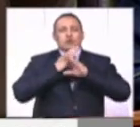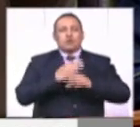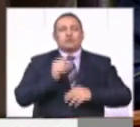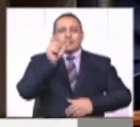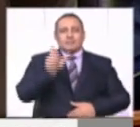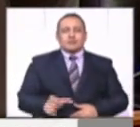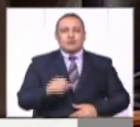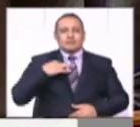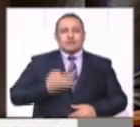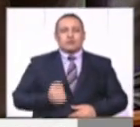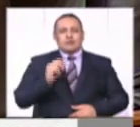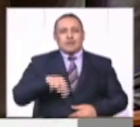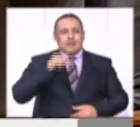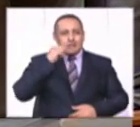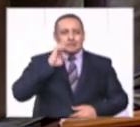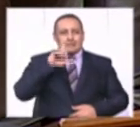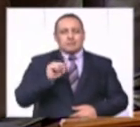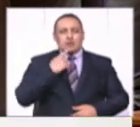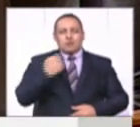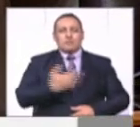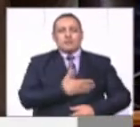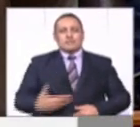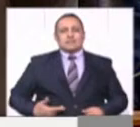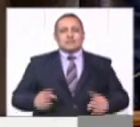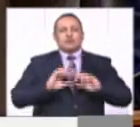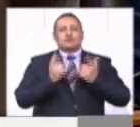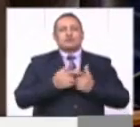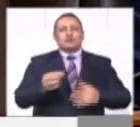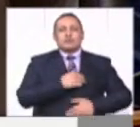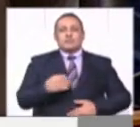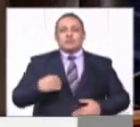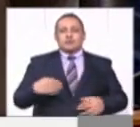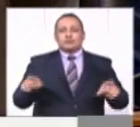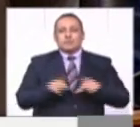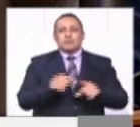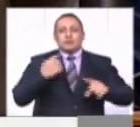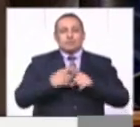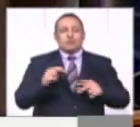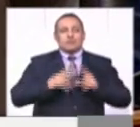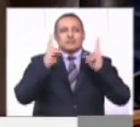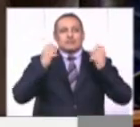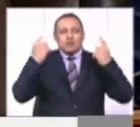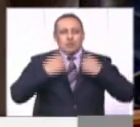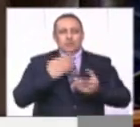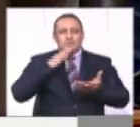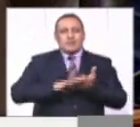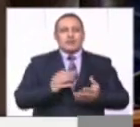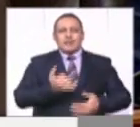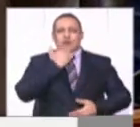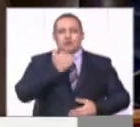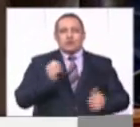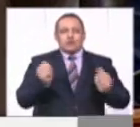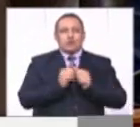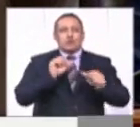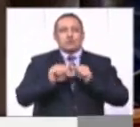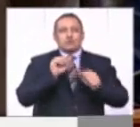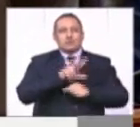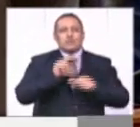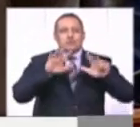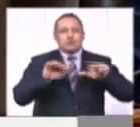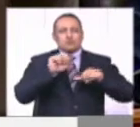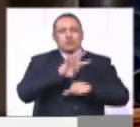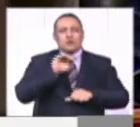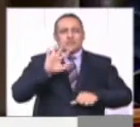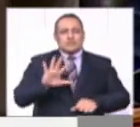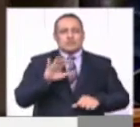Aníbal Torres Vázquez en su condición de presidente del Consejo de ministros por las presuntas infracciones constitucionales de los artículos 38